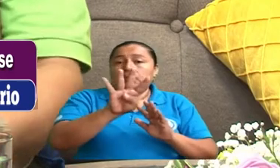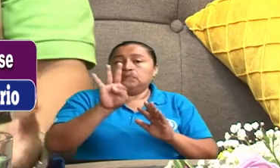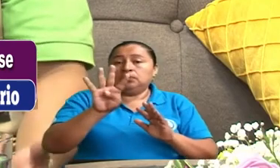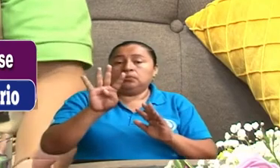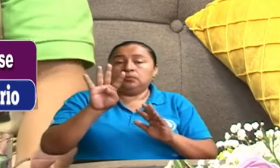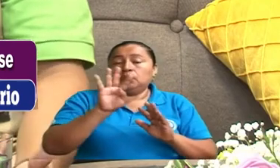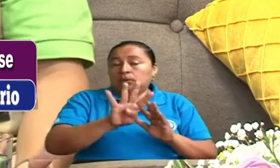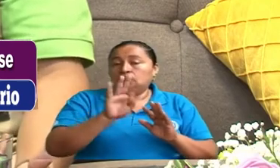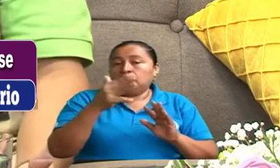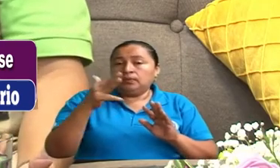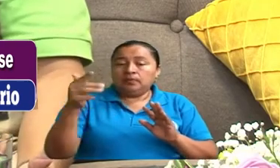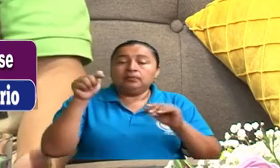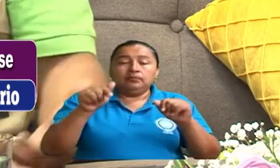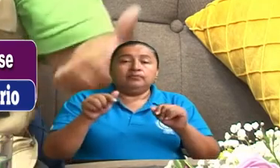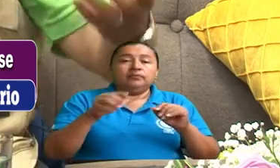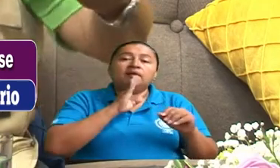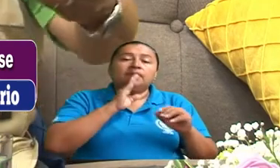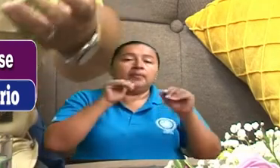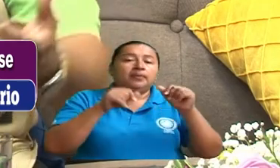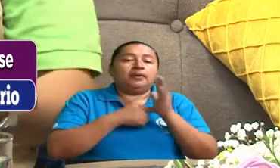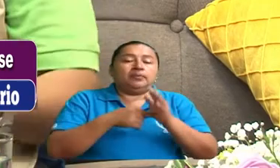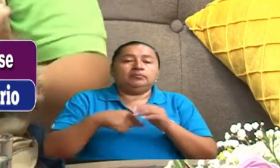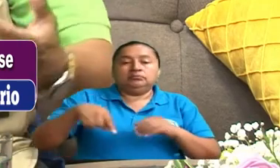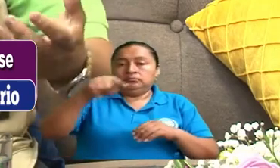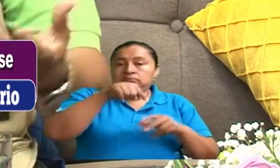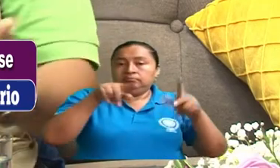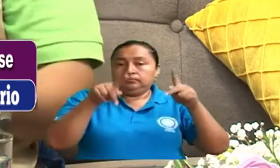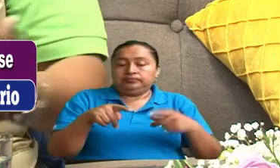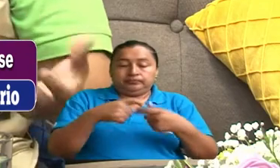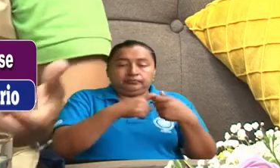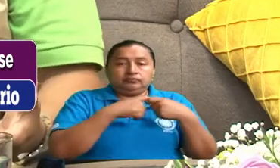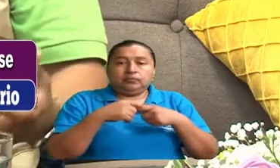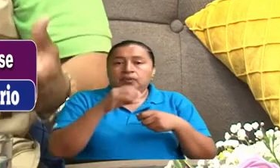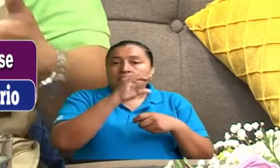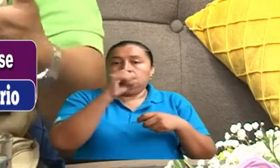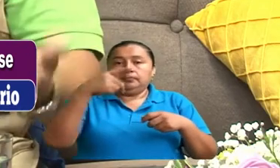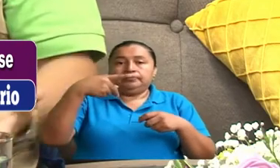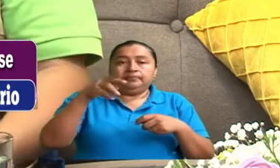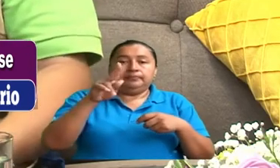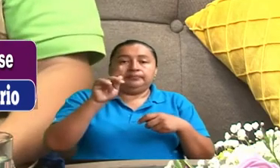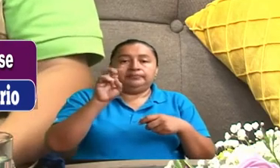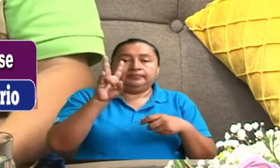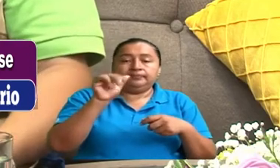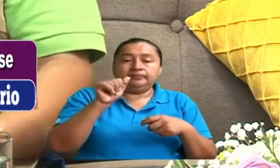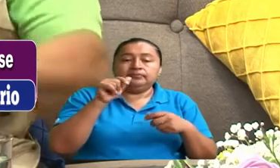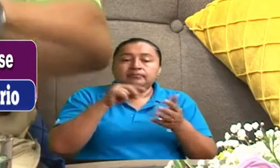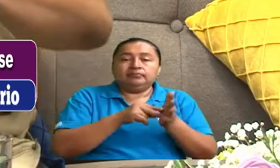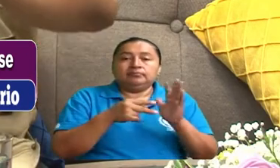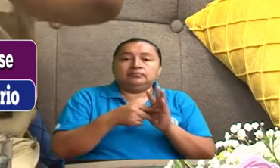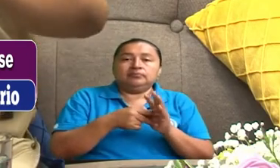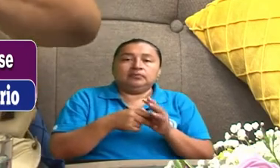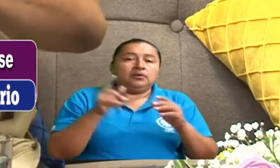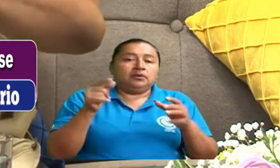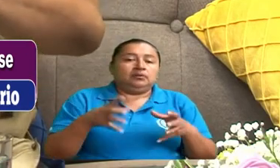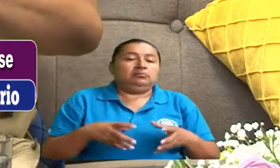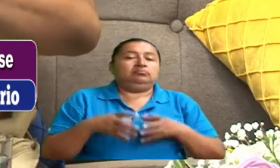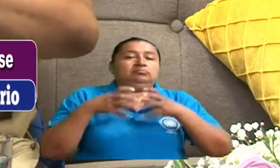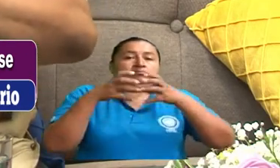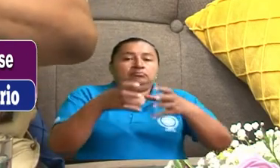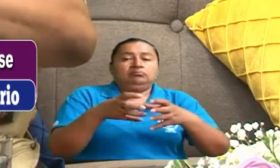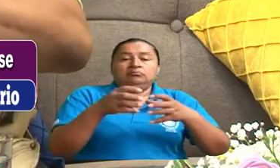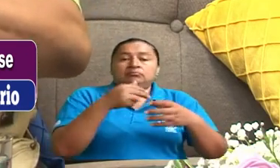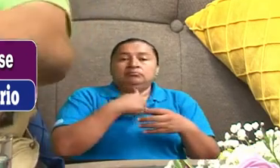estamos hablando de que si nosotros los que estamos aquí ahorita en esta sala nos organizamos como cooperativa, es como llevarlo a